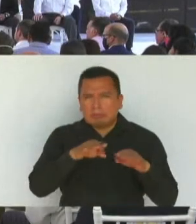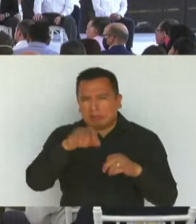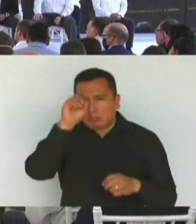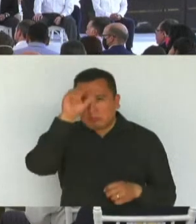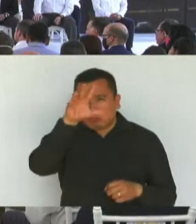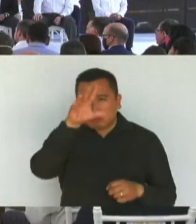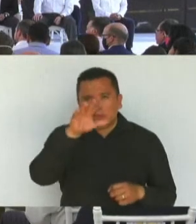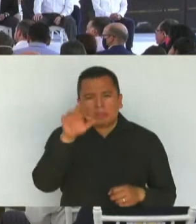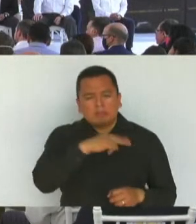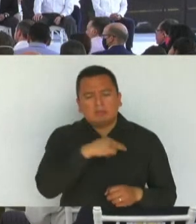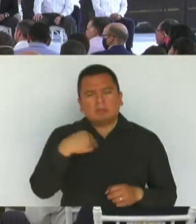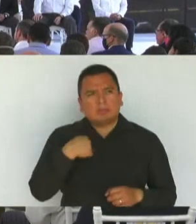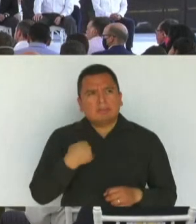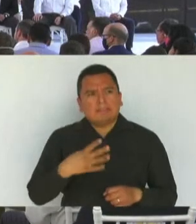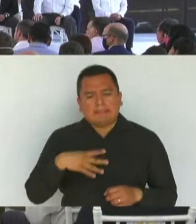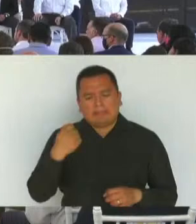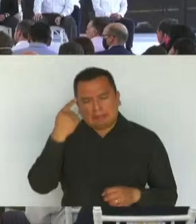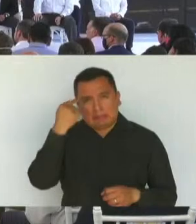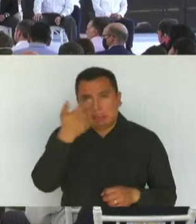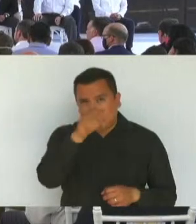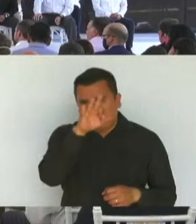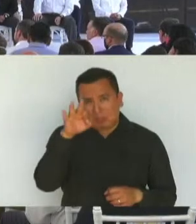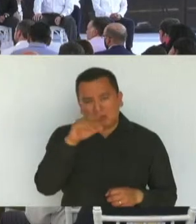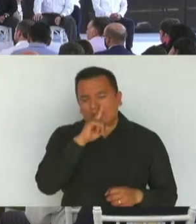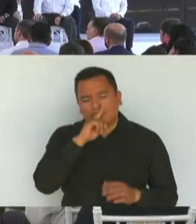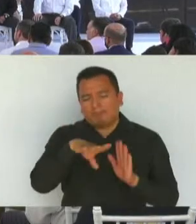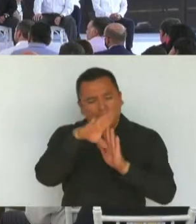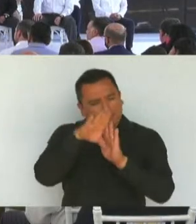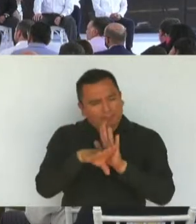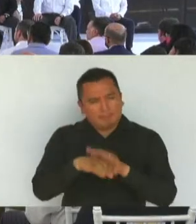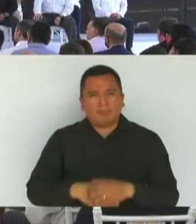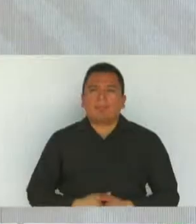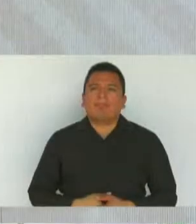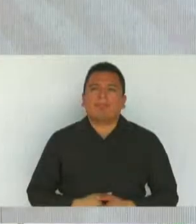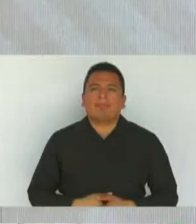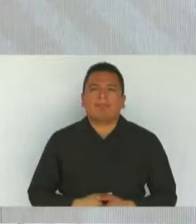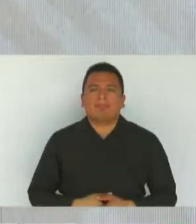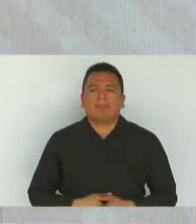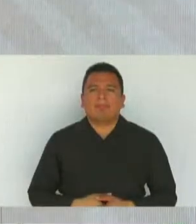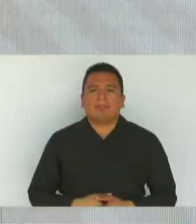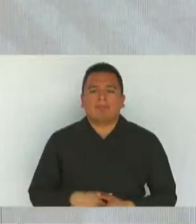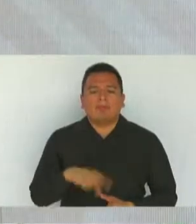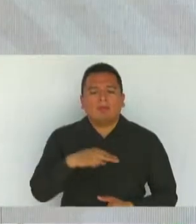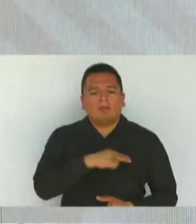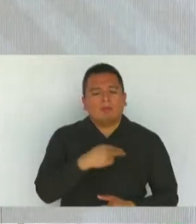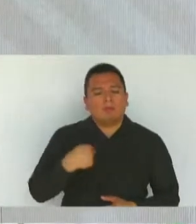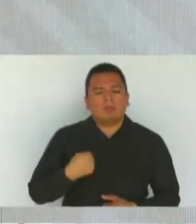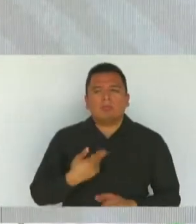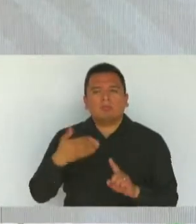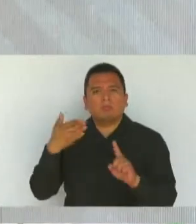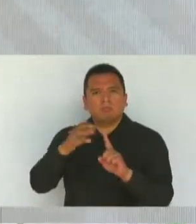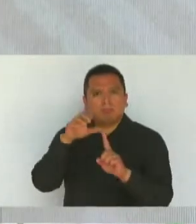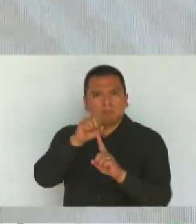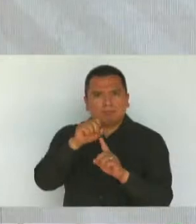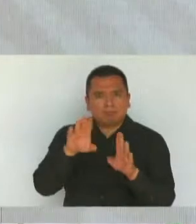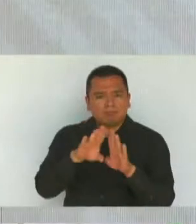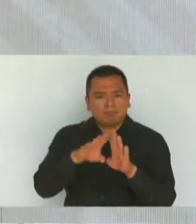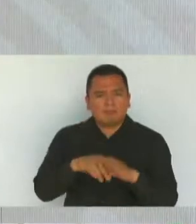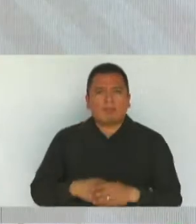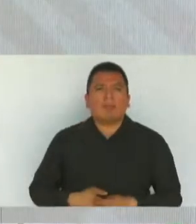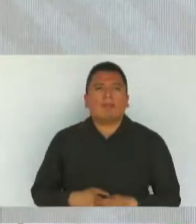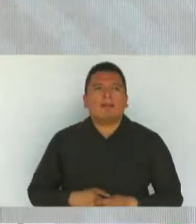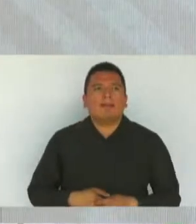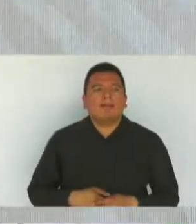estén completamente por debajo de esos indicadores. Pero lo vamos a lograr así, como logramos las cosas en la